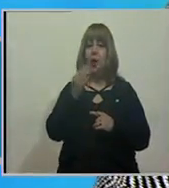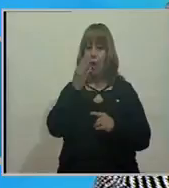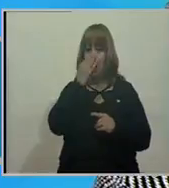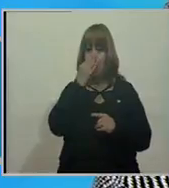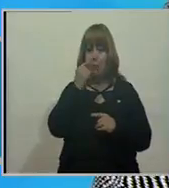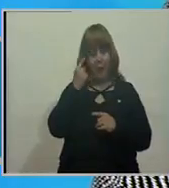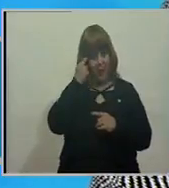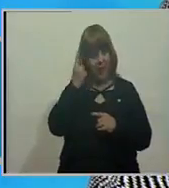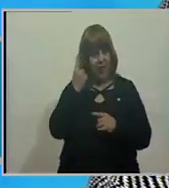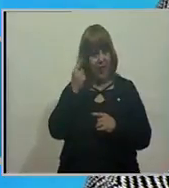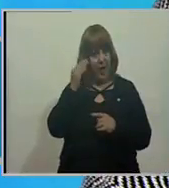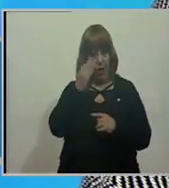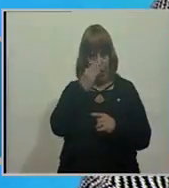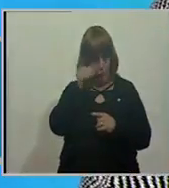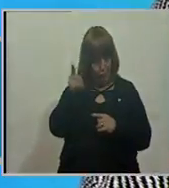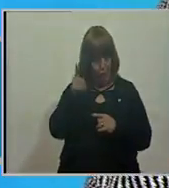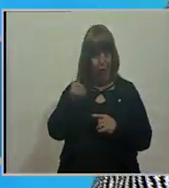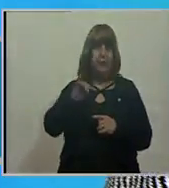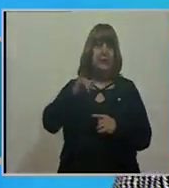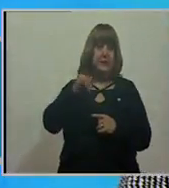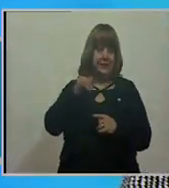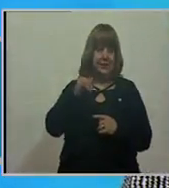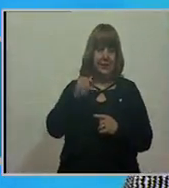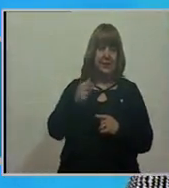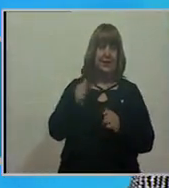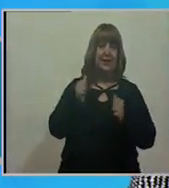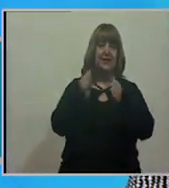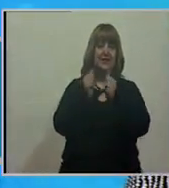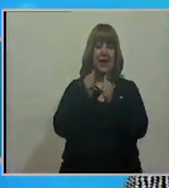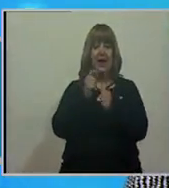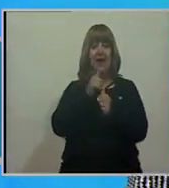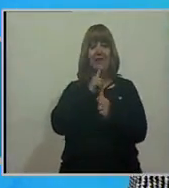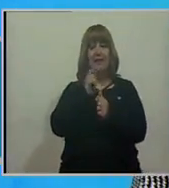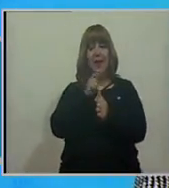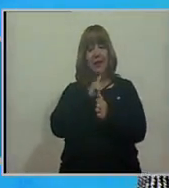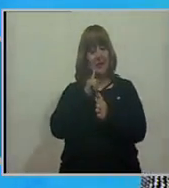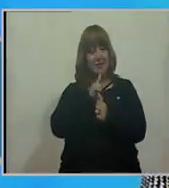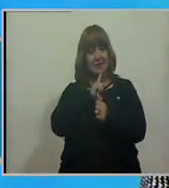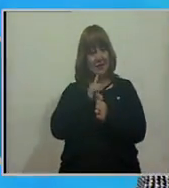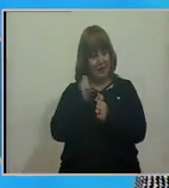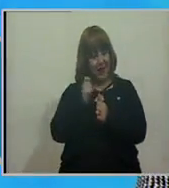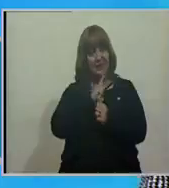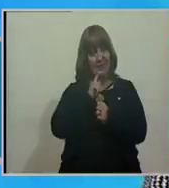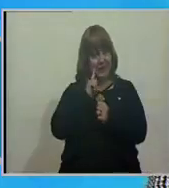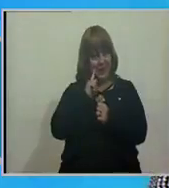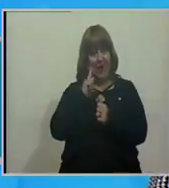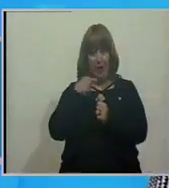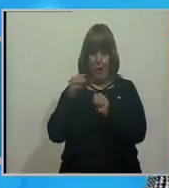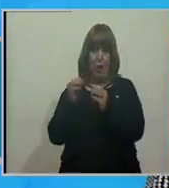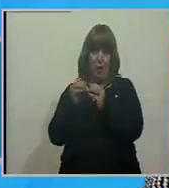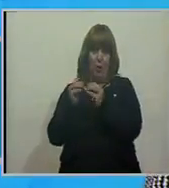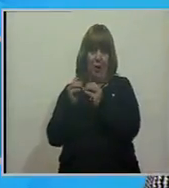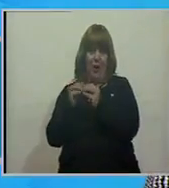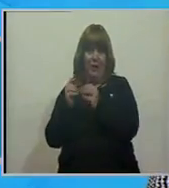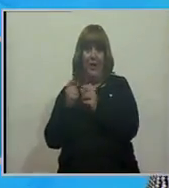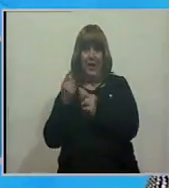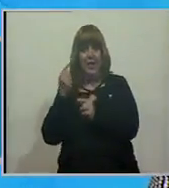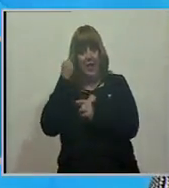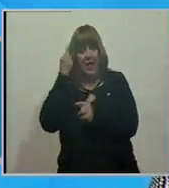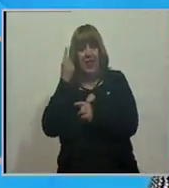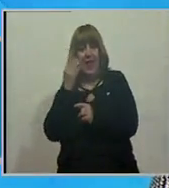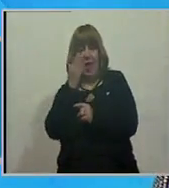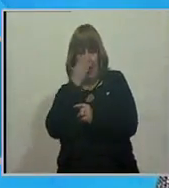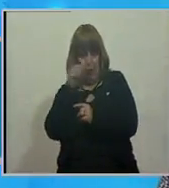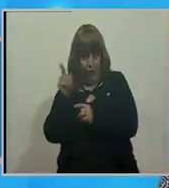Reinas? Sí, sí, sí. Una de las cofundadoras es Tati Bregui, que es de Córdoba. Ajá. Así que sí. Nació desde Córdoba. ¿Y cómo es esto